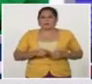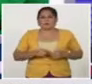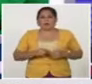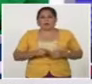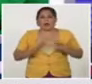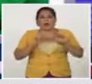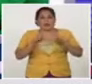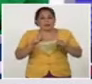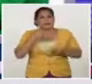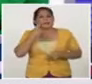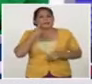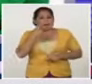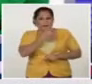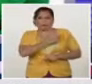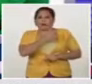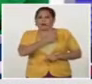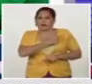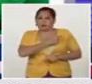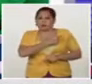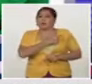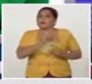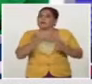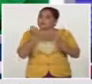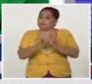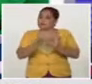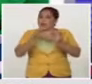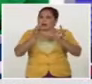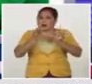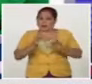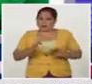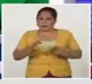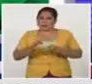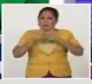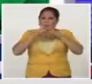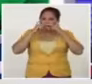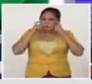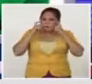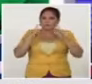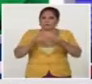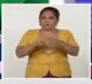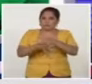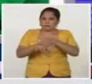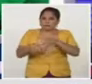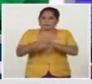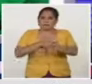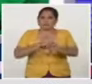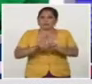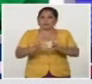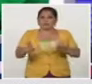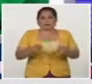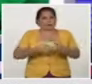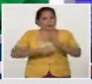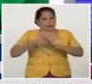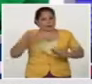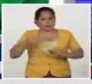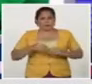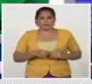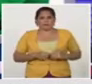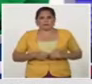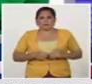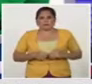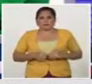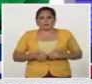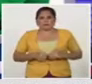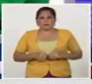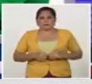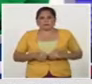sí se veía la vacuna, entonces se ratificaba con la vacuna y el nasobuco manteniéndolo durante un tiempo hasta que se